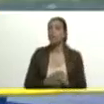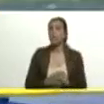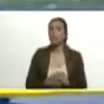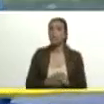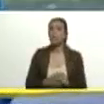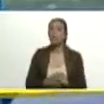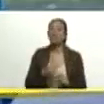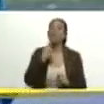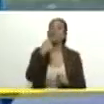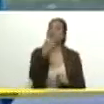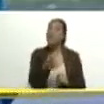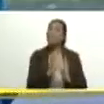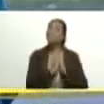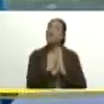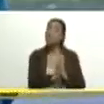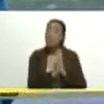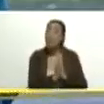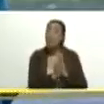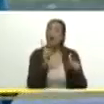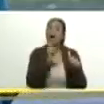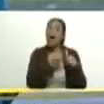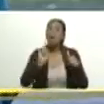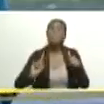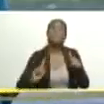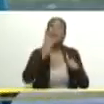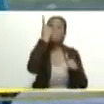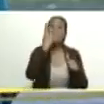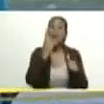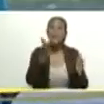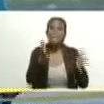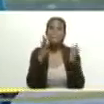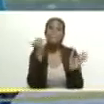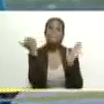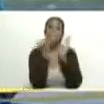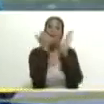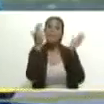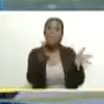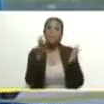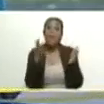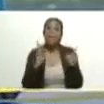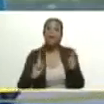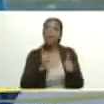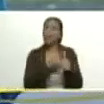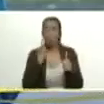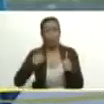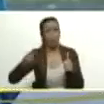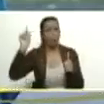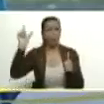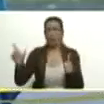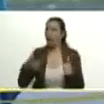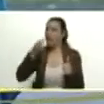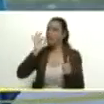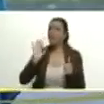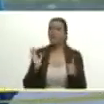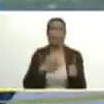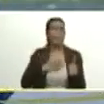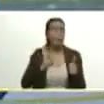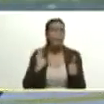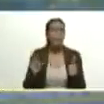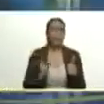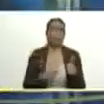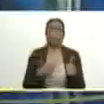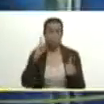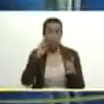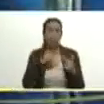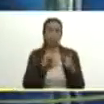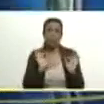No. Yo le dije, el café número uno, el que te, premio número uno. Este es otro café. Díselo a Víctor, que se conoce a su